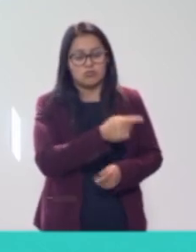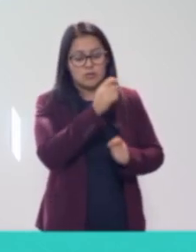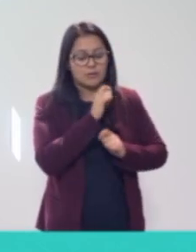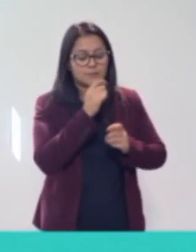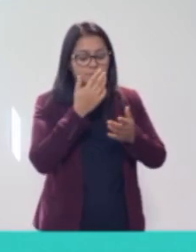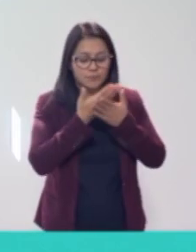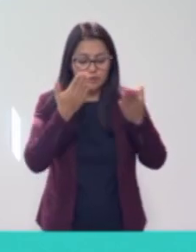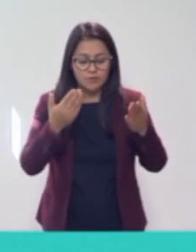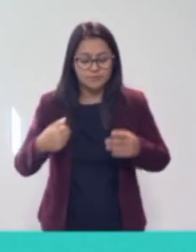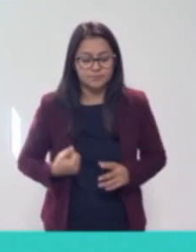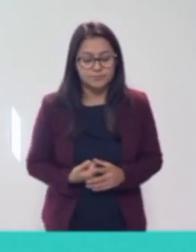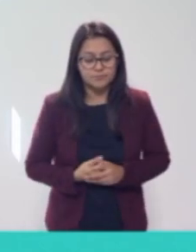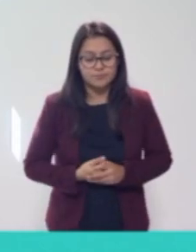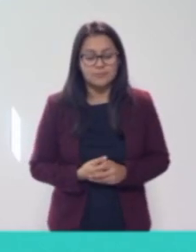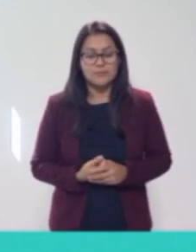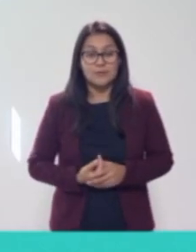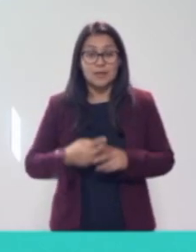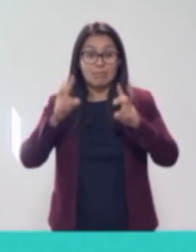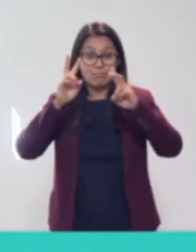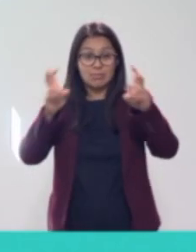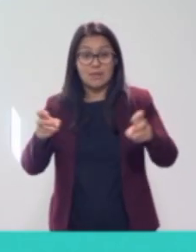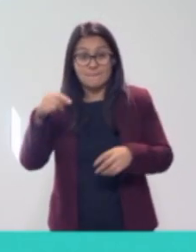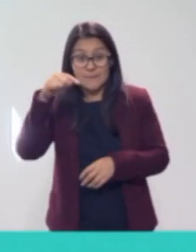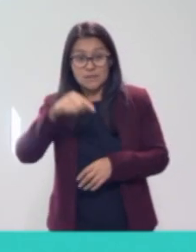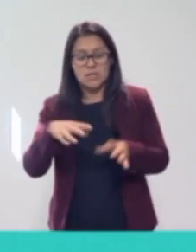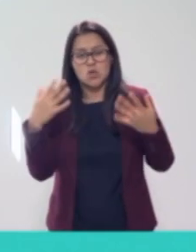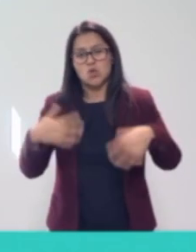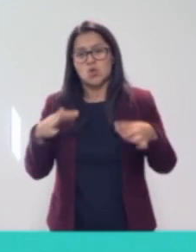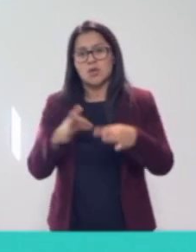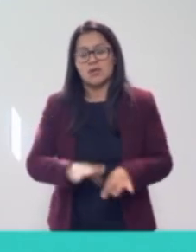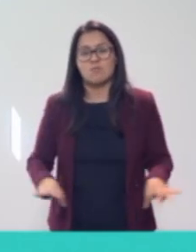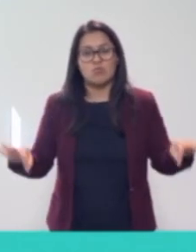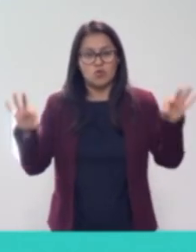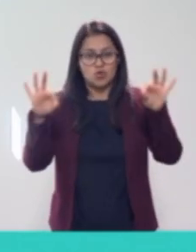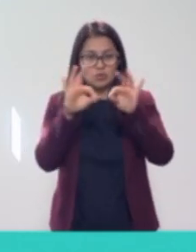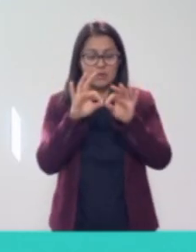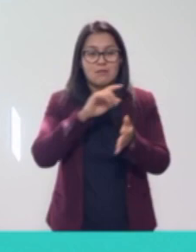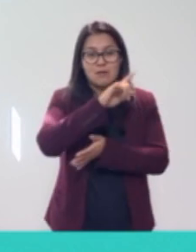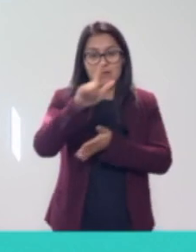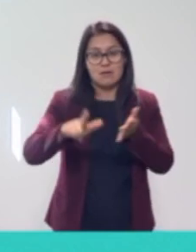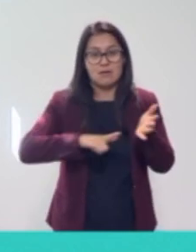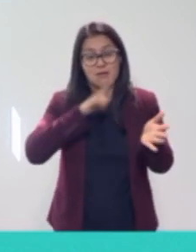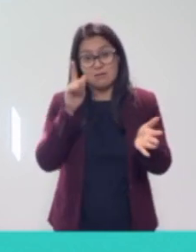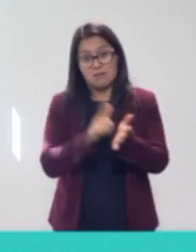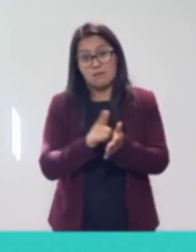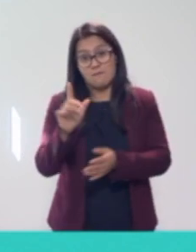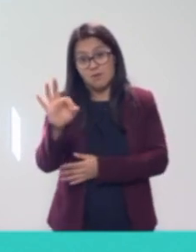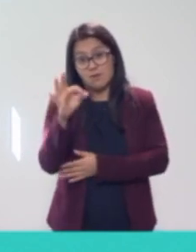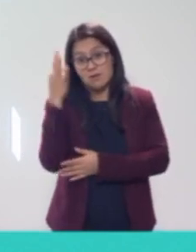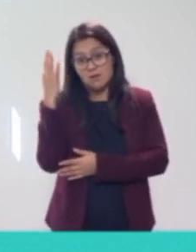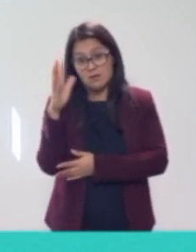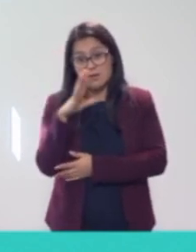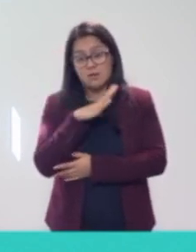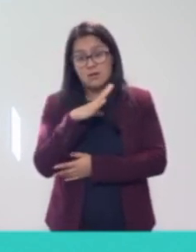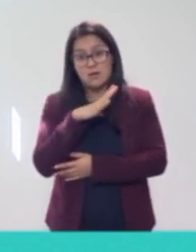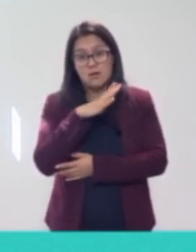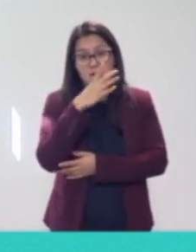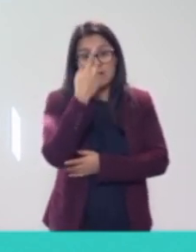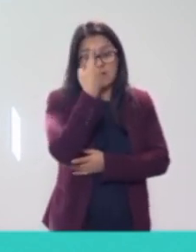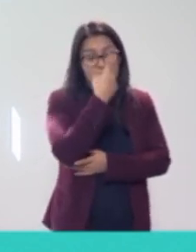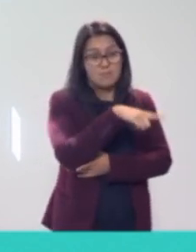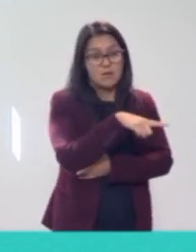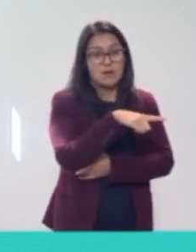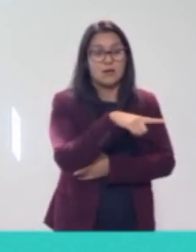sin duda este es un tema muy relevante y si hay una laguna en la ley federal en mexico la que aplica el sector privado